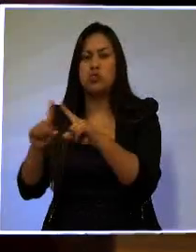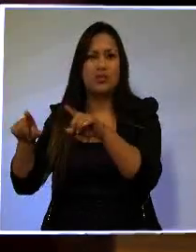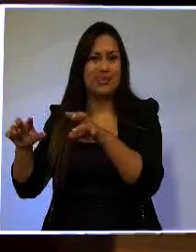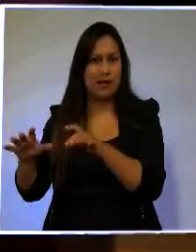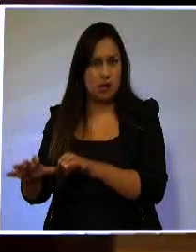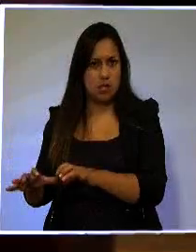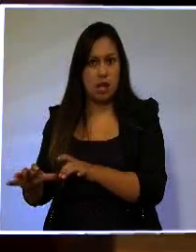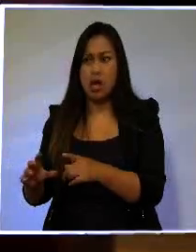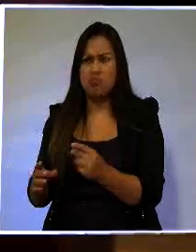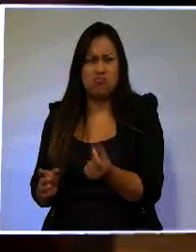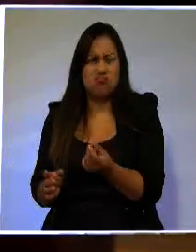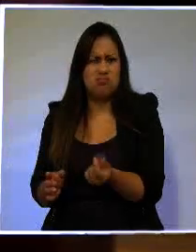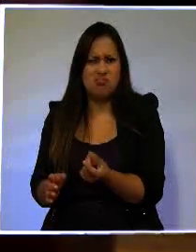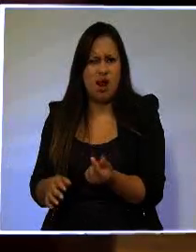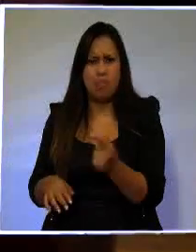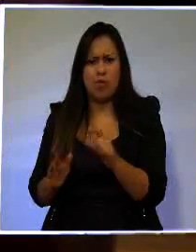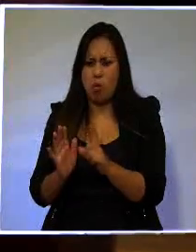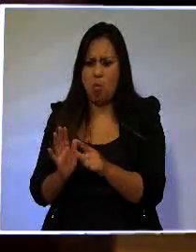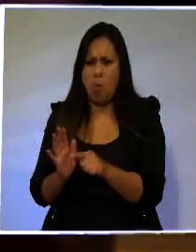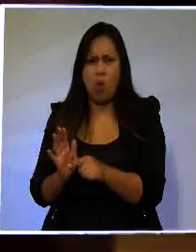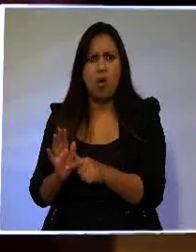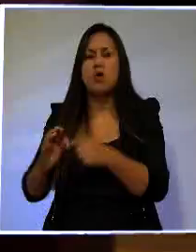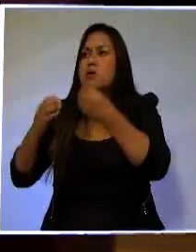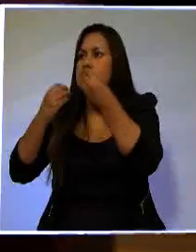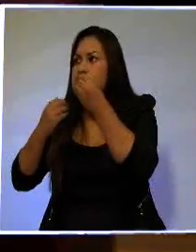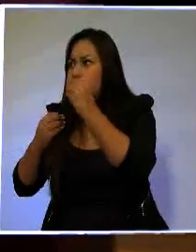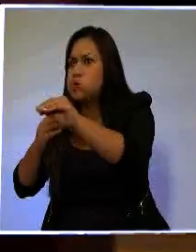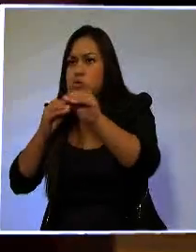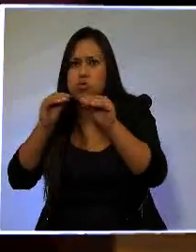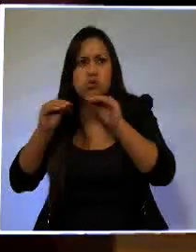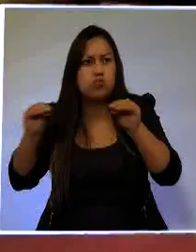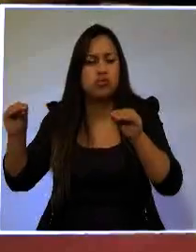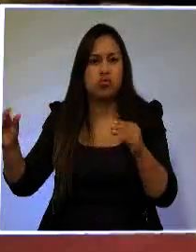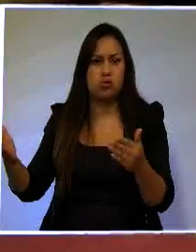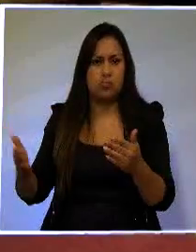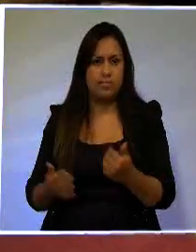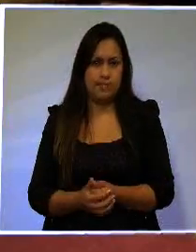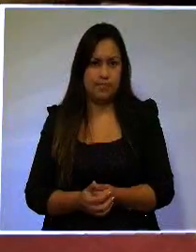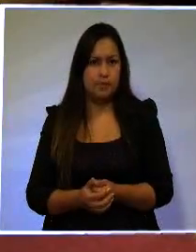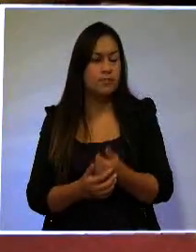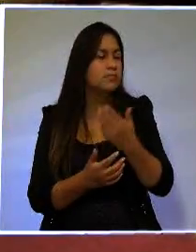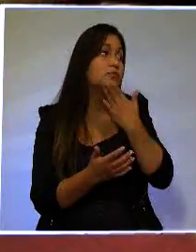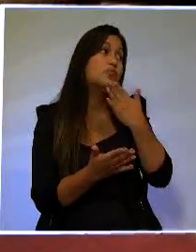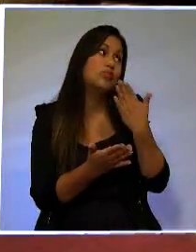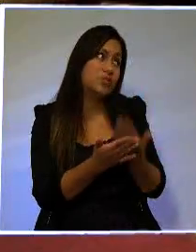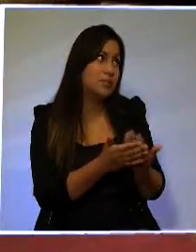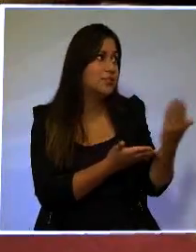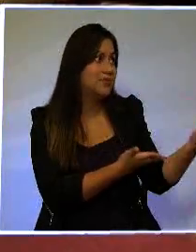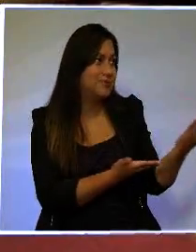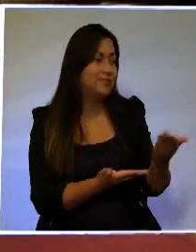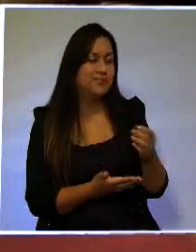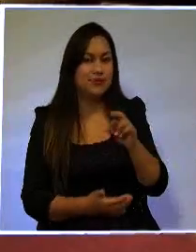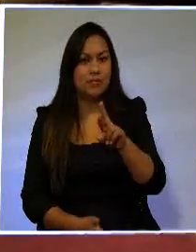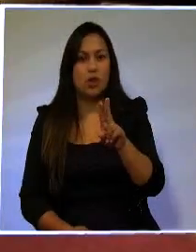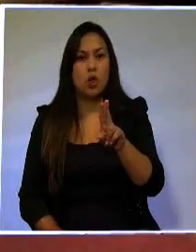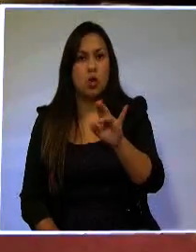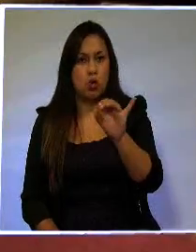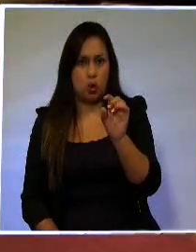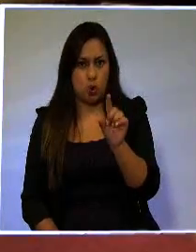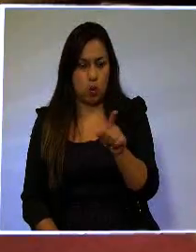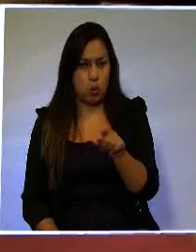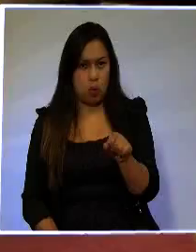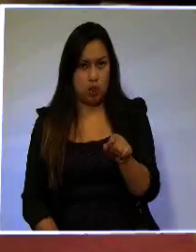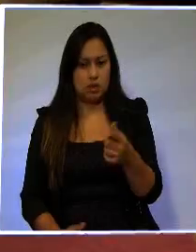en pocos minutos darían el aviso ya a la población Muchísimas gracias a Mario Ruiz jefe del departamento de